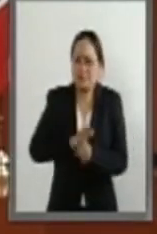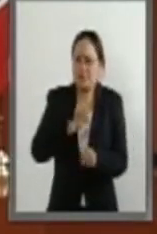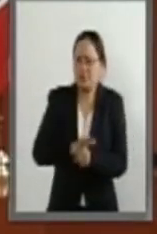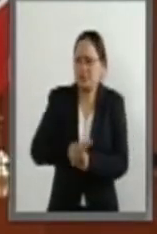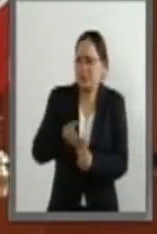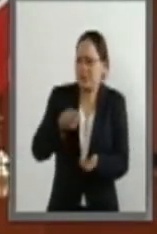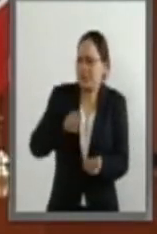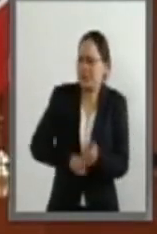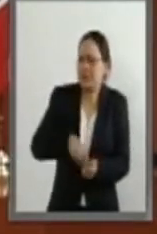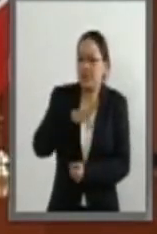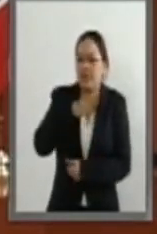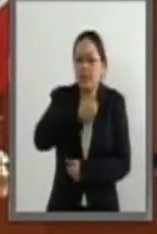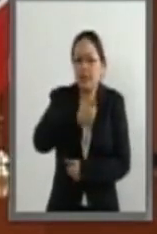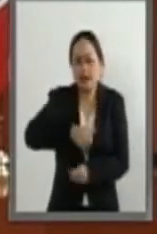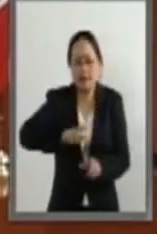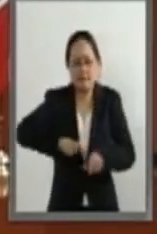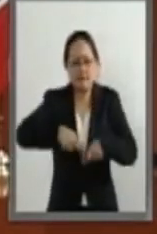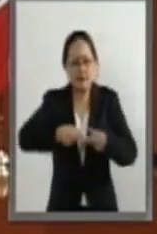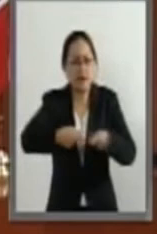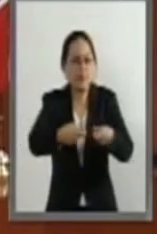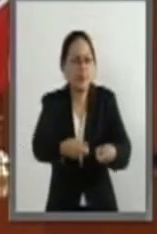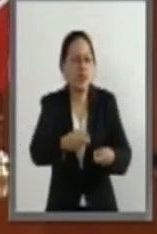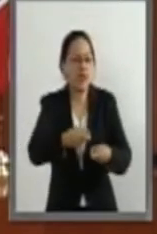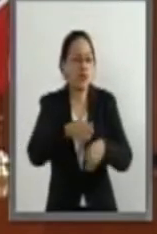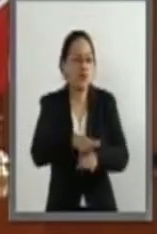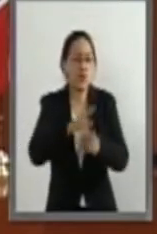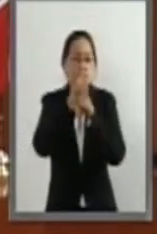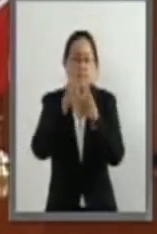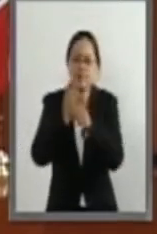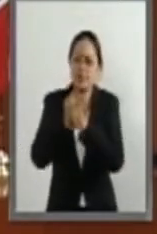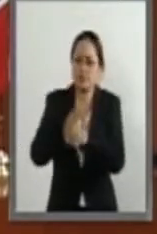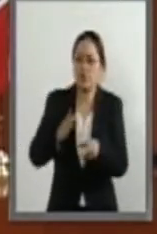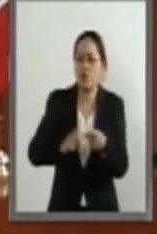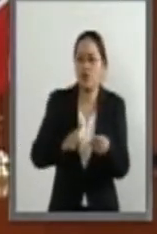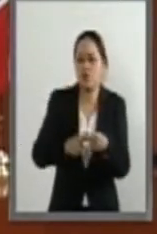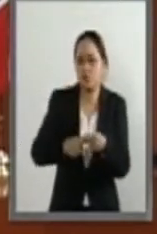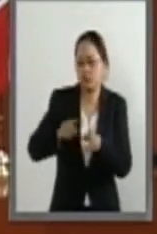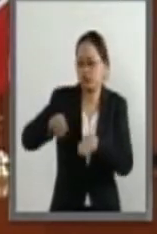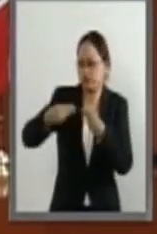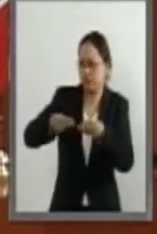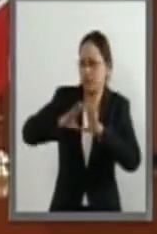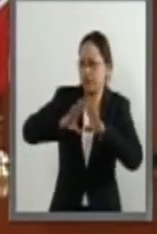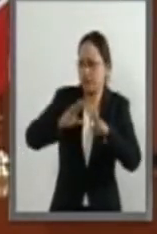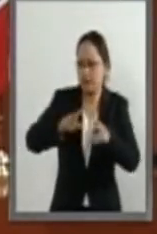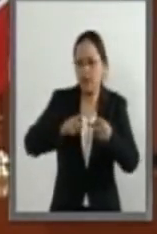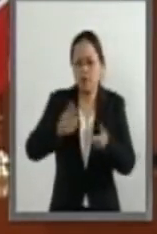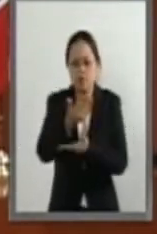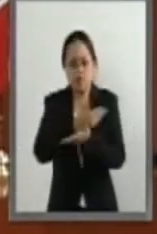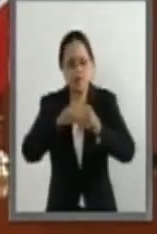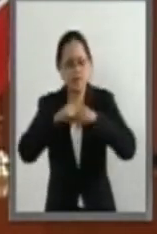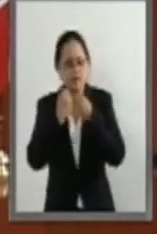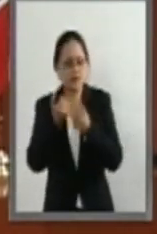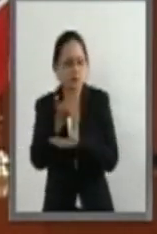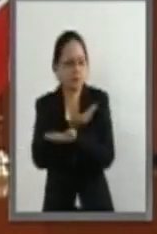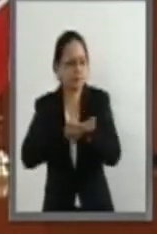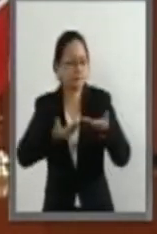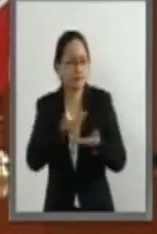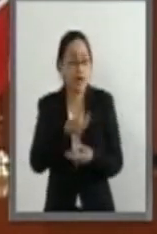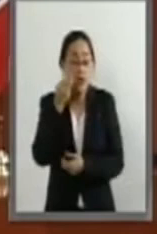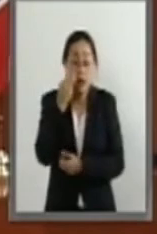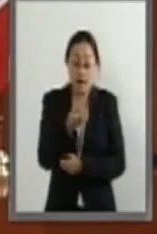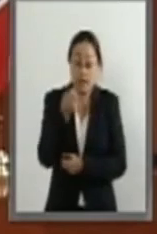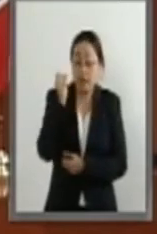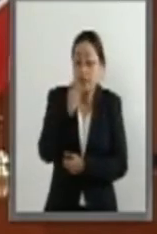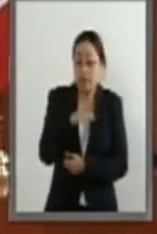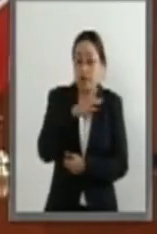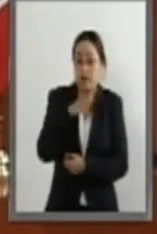enraizada en las formas de transmisión de la información, del conocimiento, de la socialización, incluso hasta